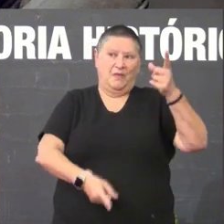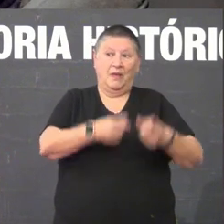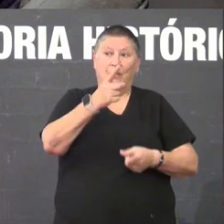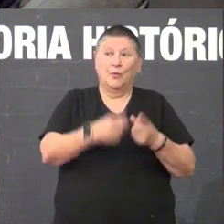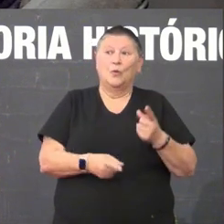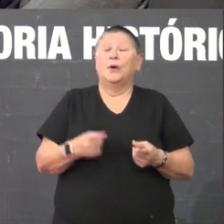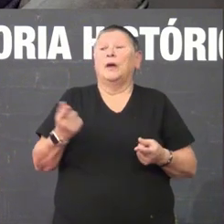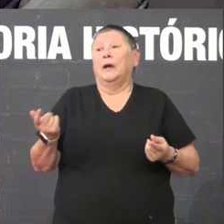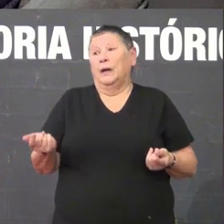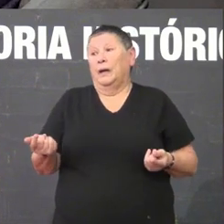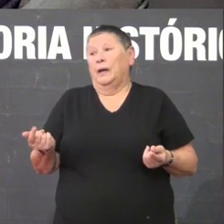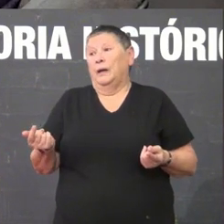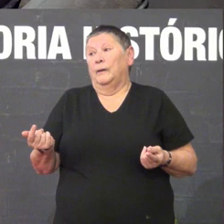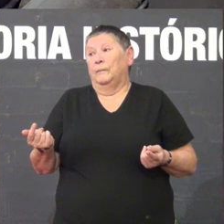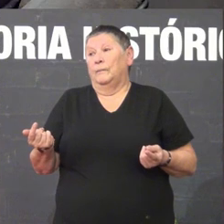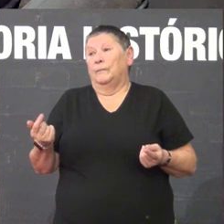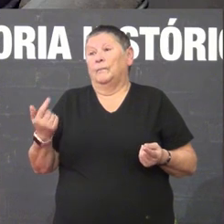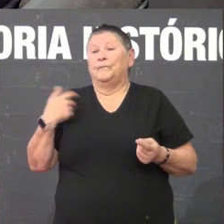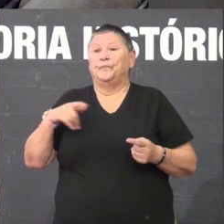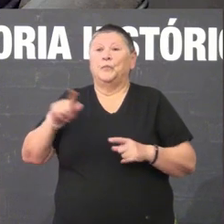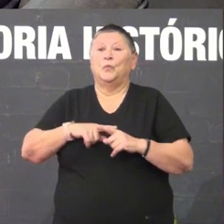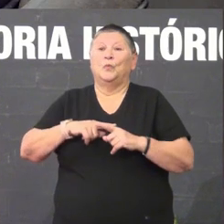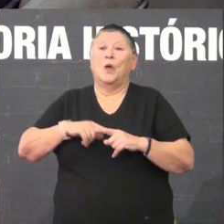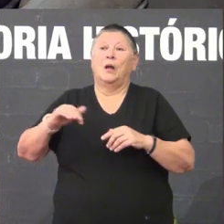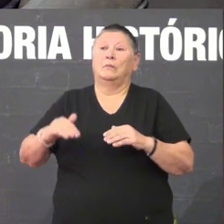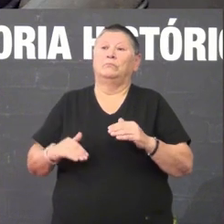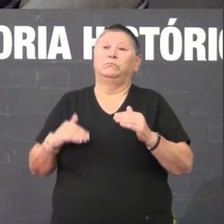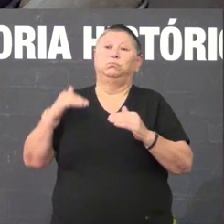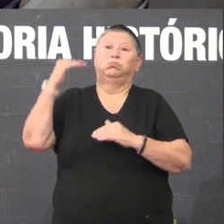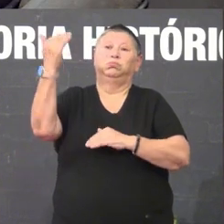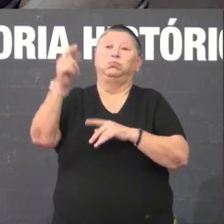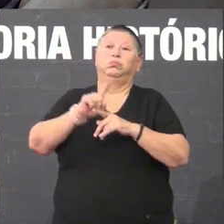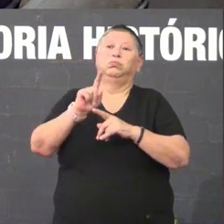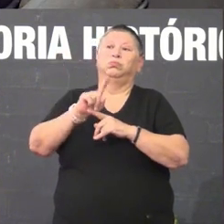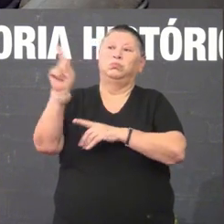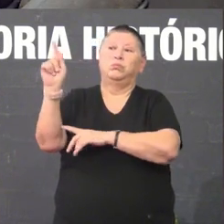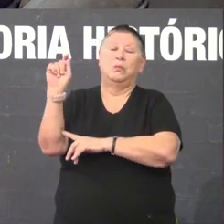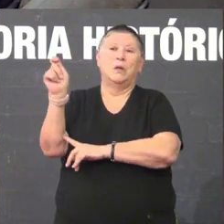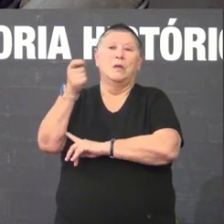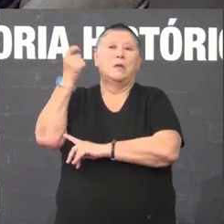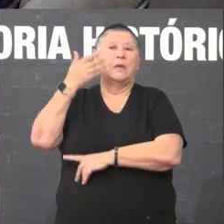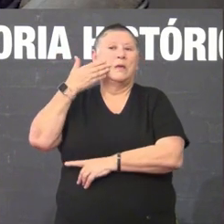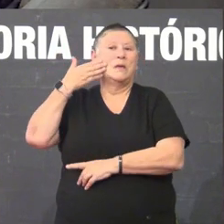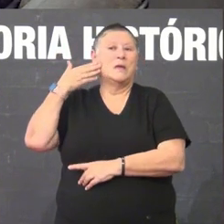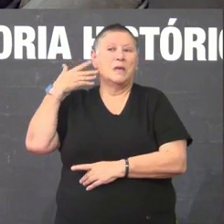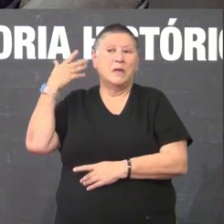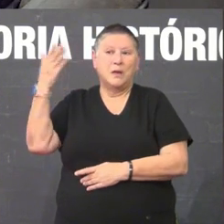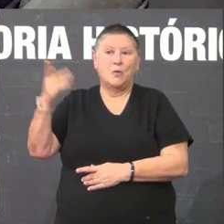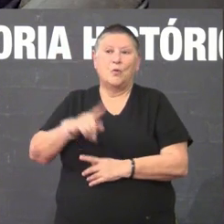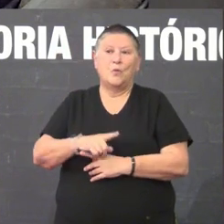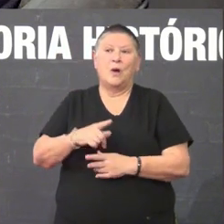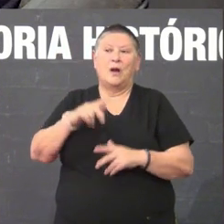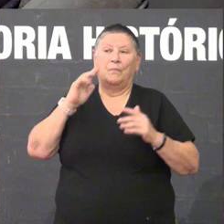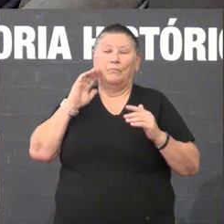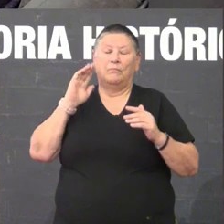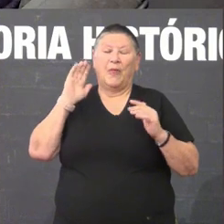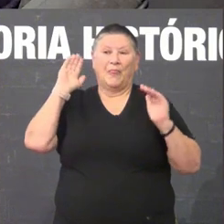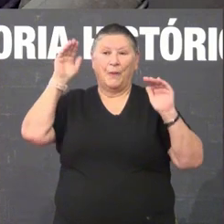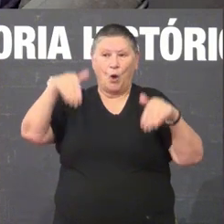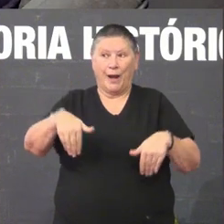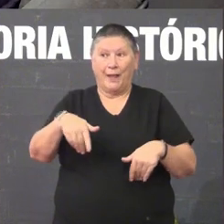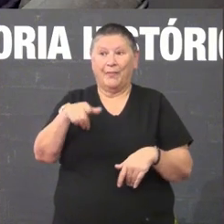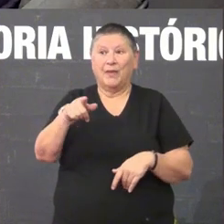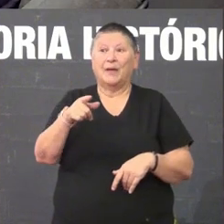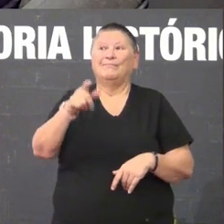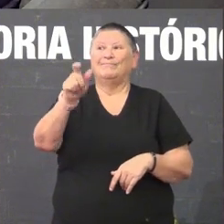elevado a los altares de la heroicidad de la Democracia Bueno pues o bien a gente que fue pasiva que no lo juzgo